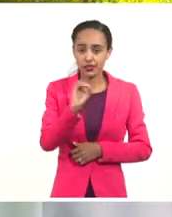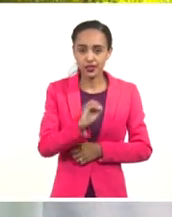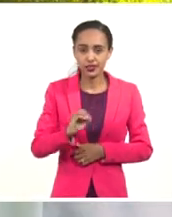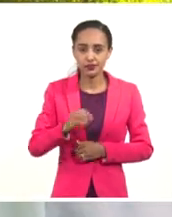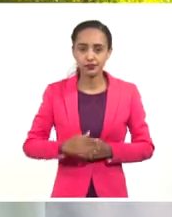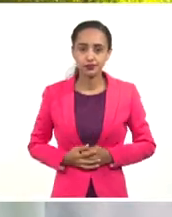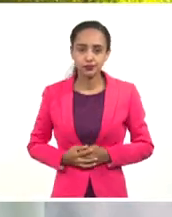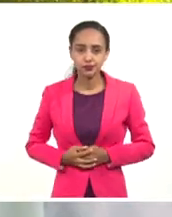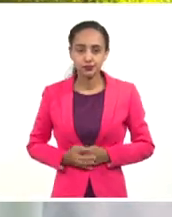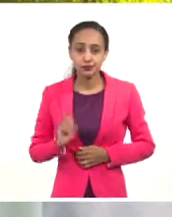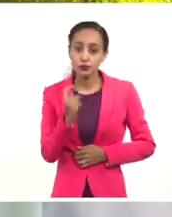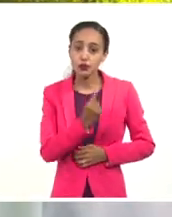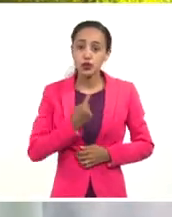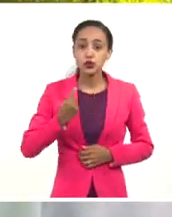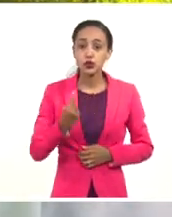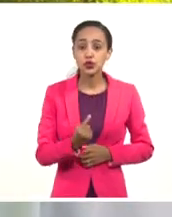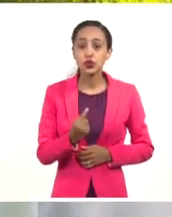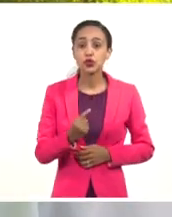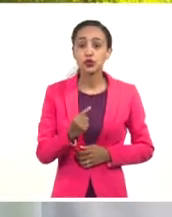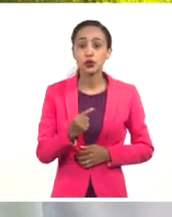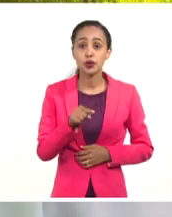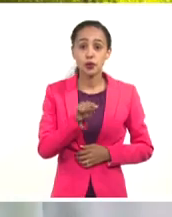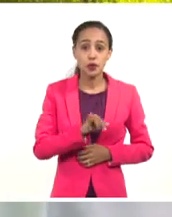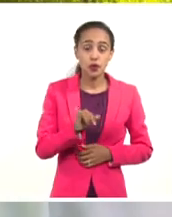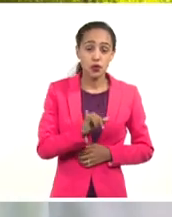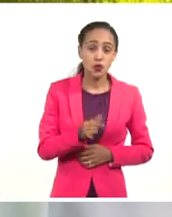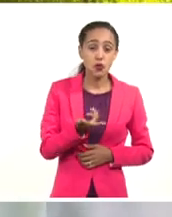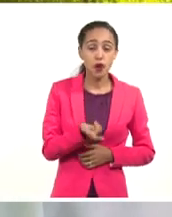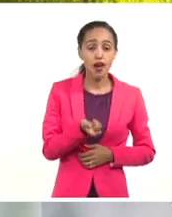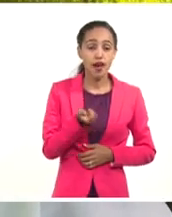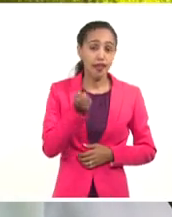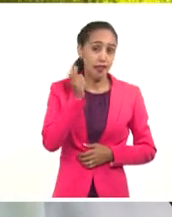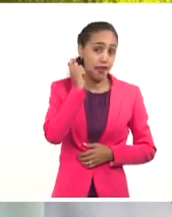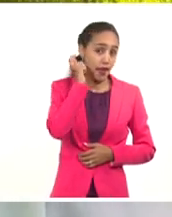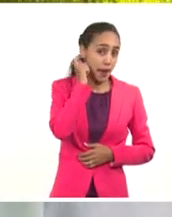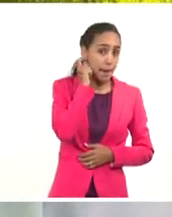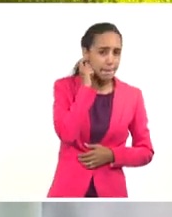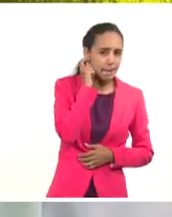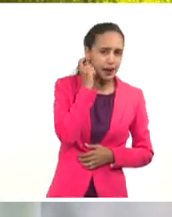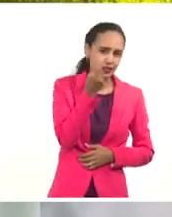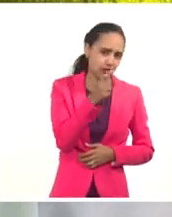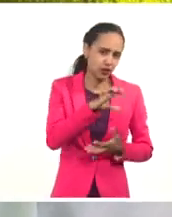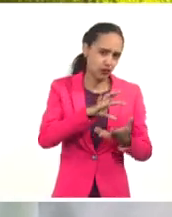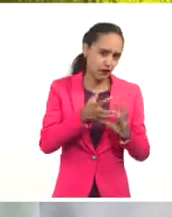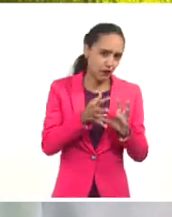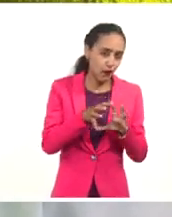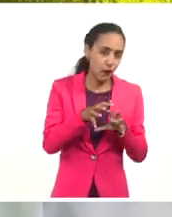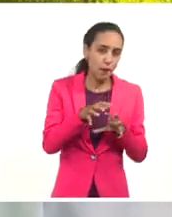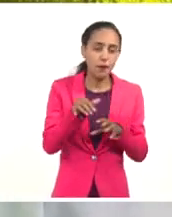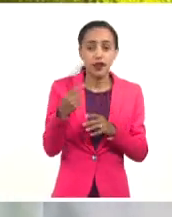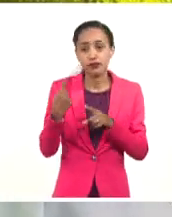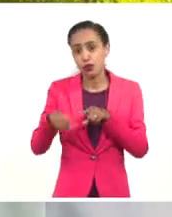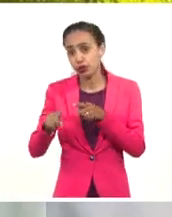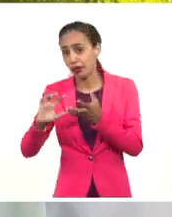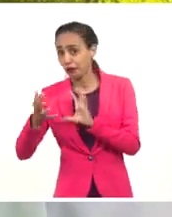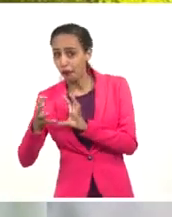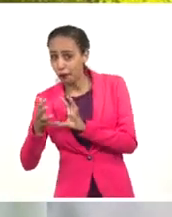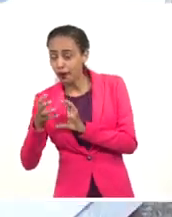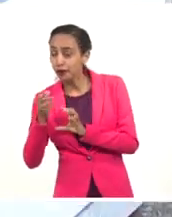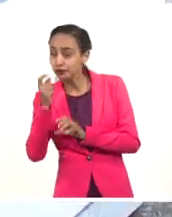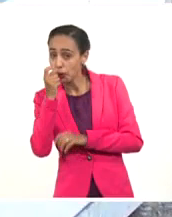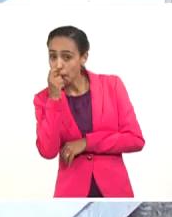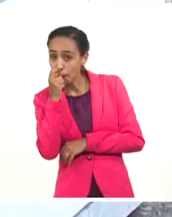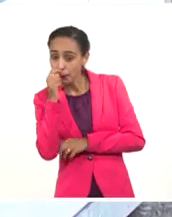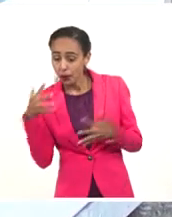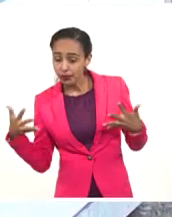estamos cruzando la hembra george ay con el macho landrace para obtener el your land que es un animal de